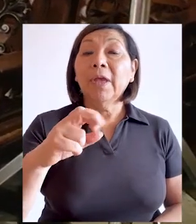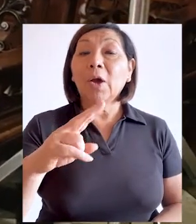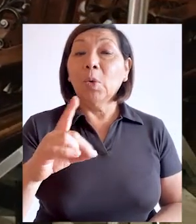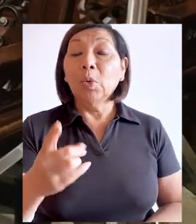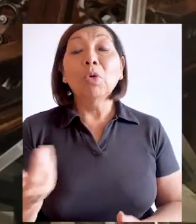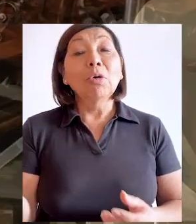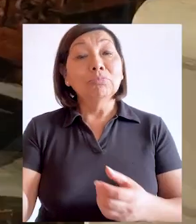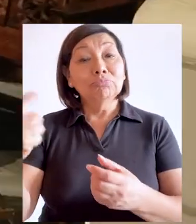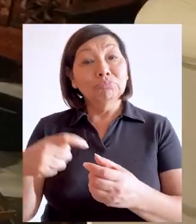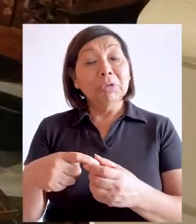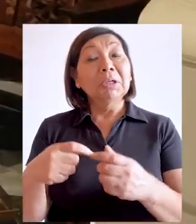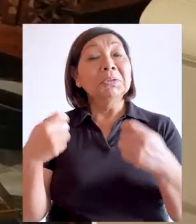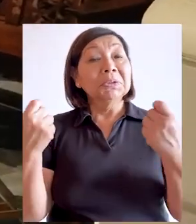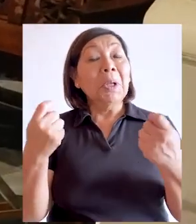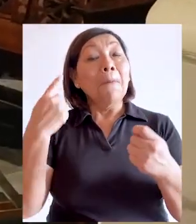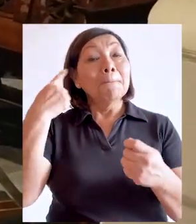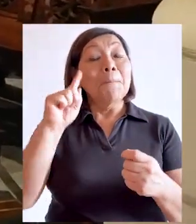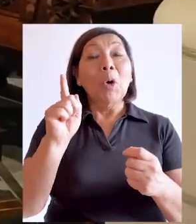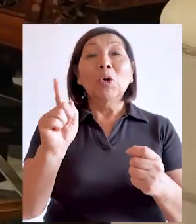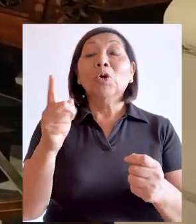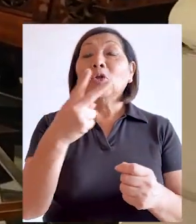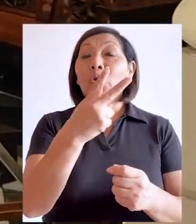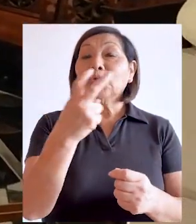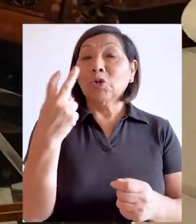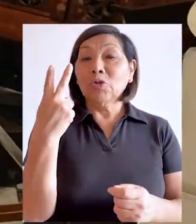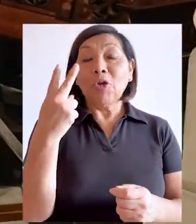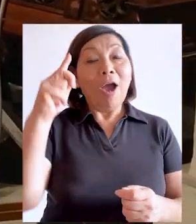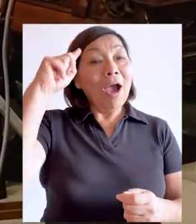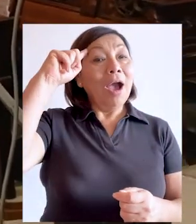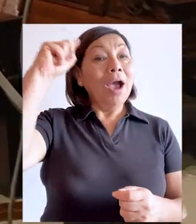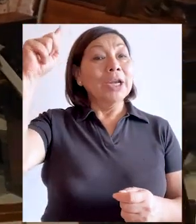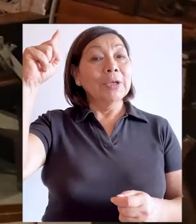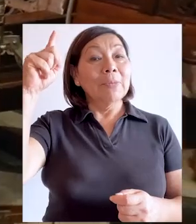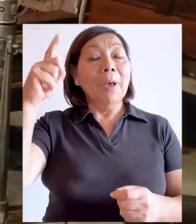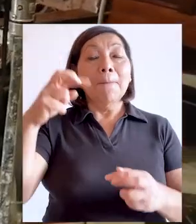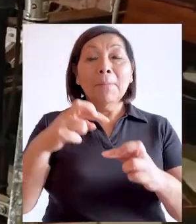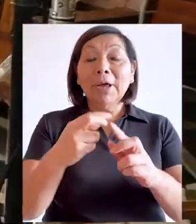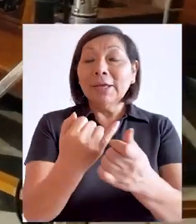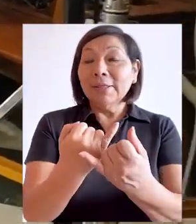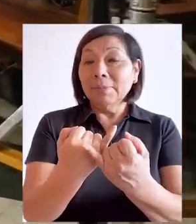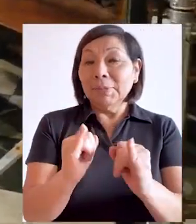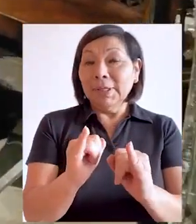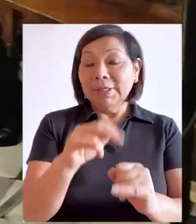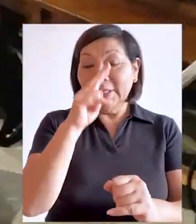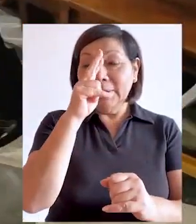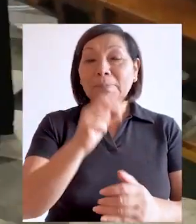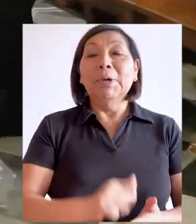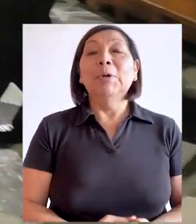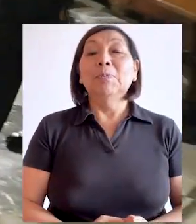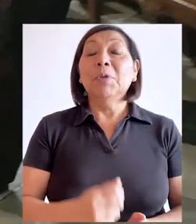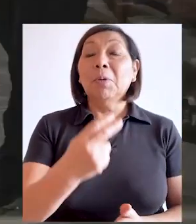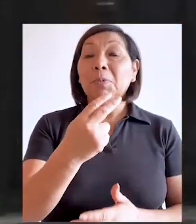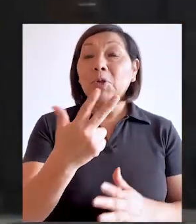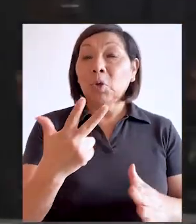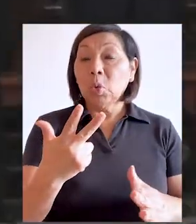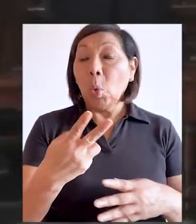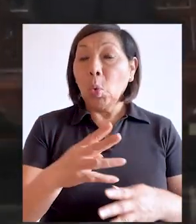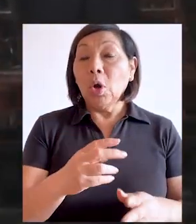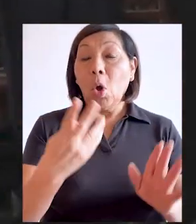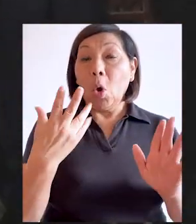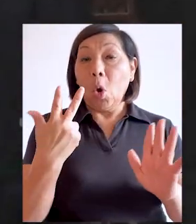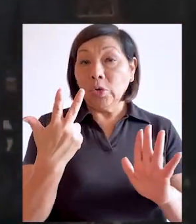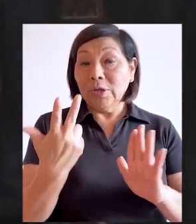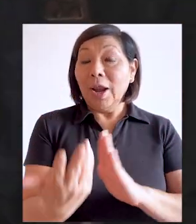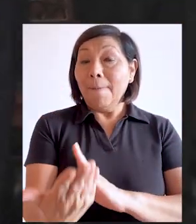Manuel Monteagudo Valdés participaron en las actividades conmemorativas por el 202 aniversario de la proclamación de la independencia del Perú. El 28